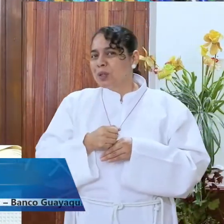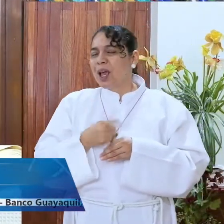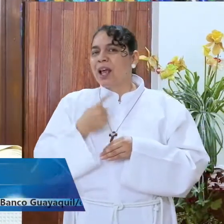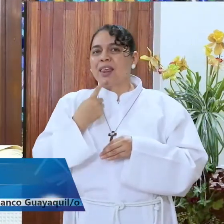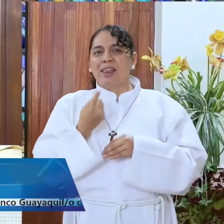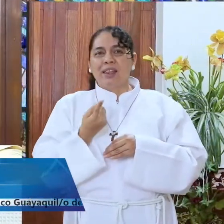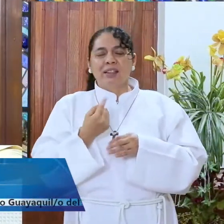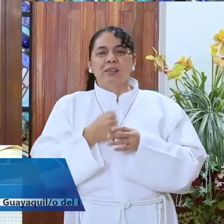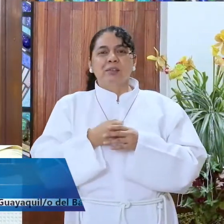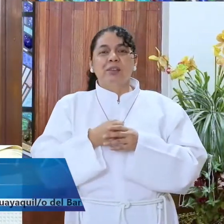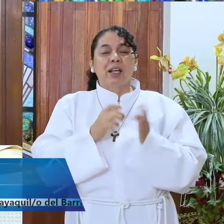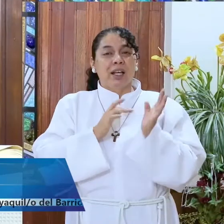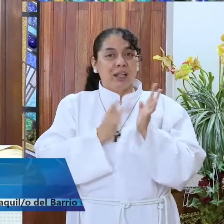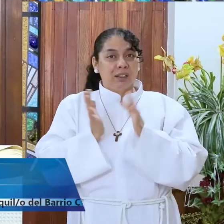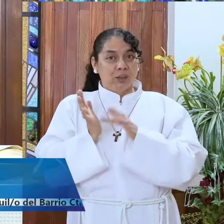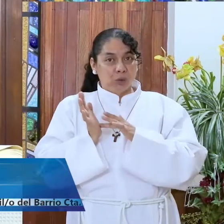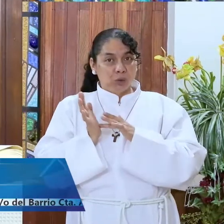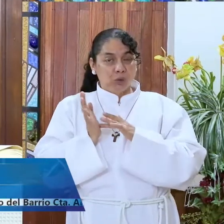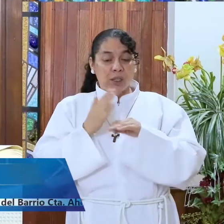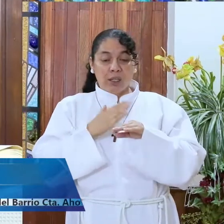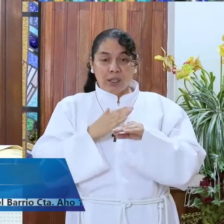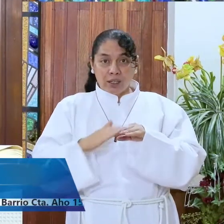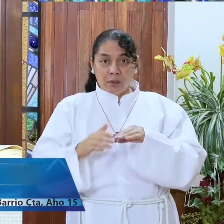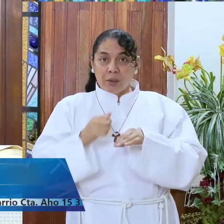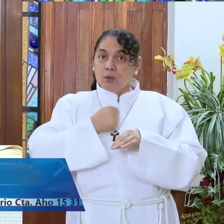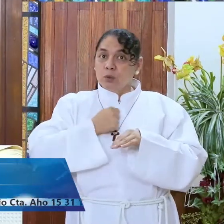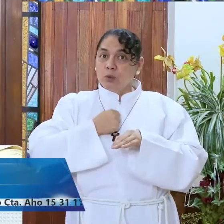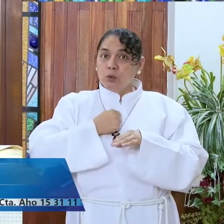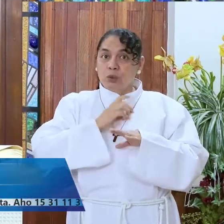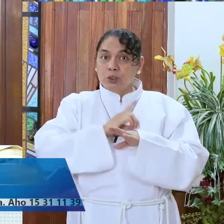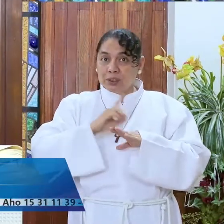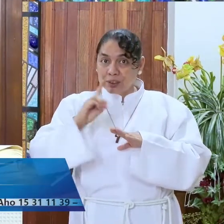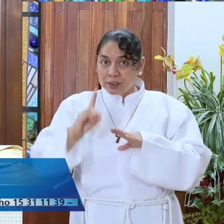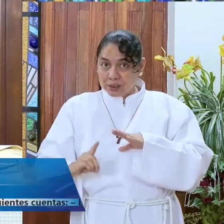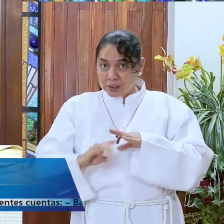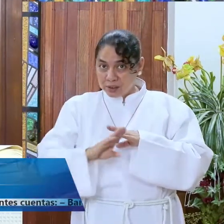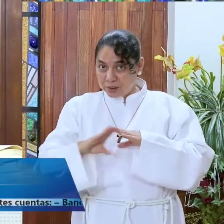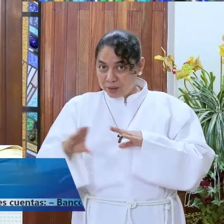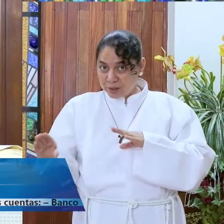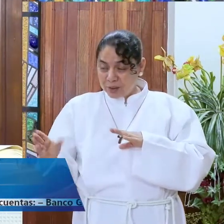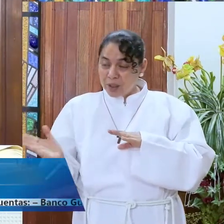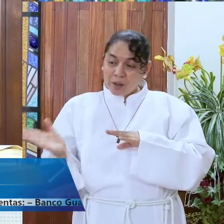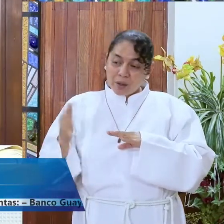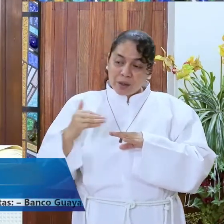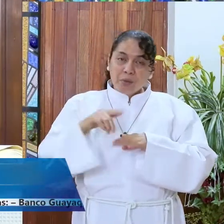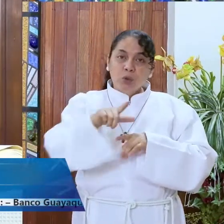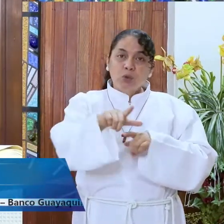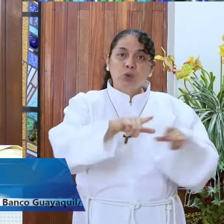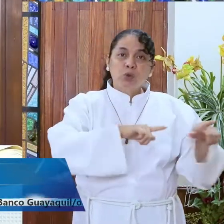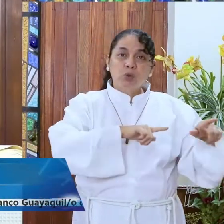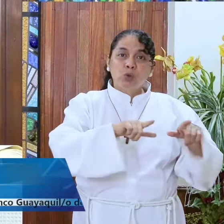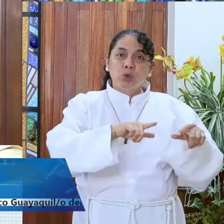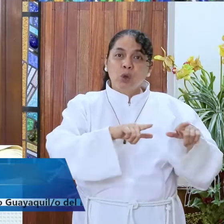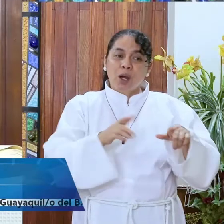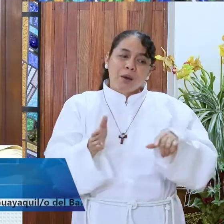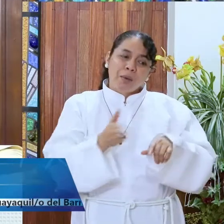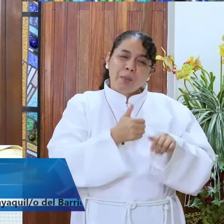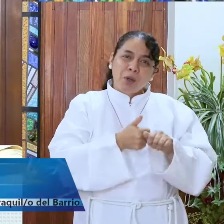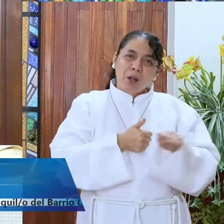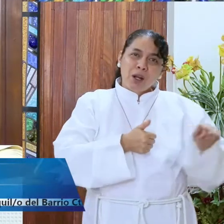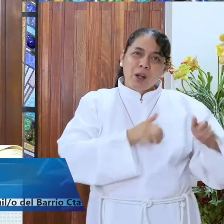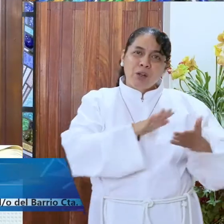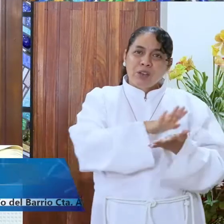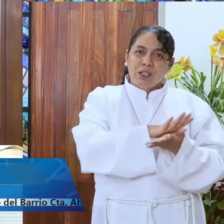que jesús invita a sus discípulos a ir a un lugar apartado tranquilo